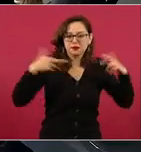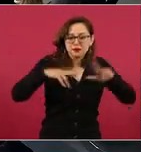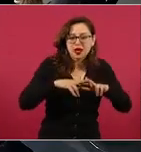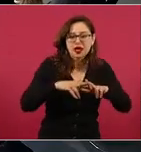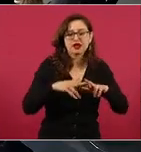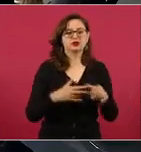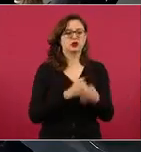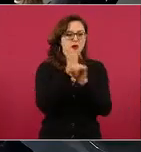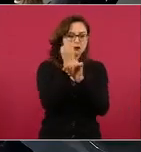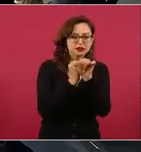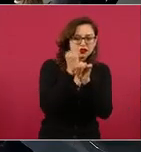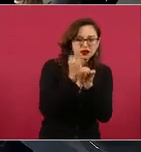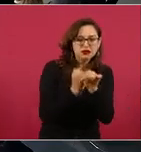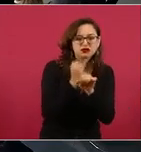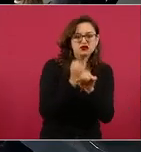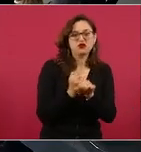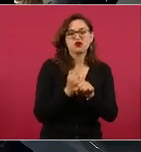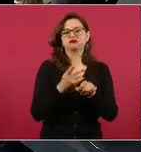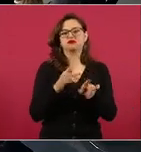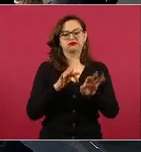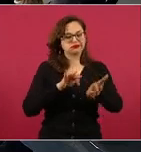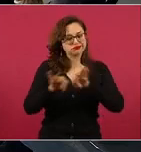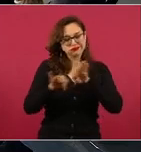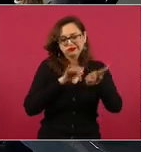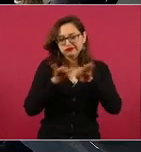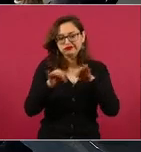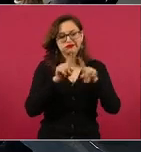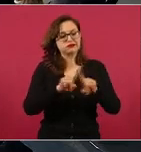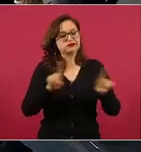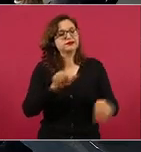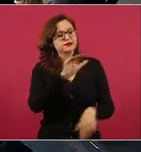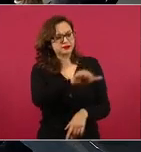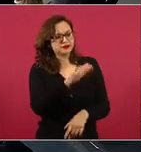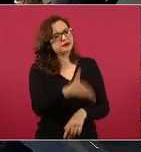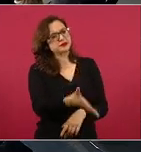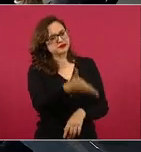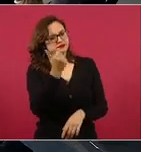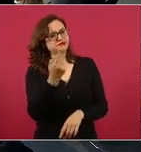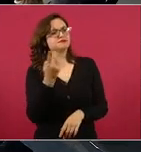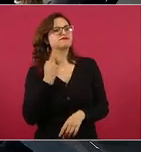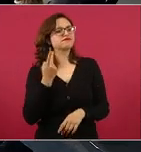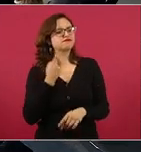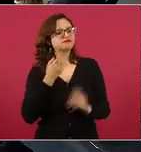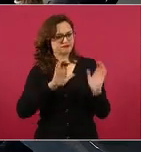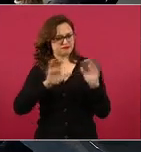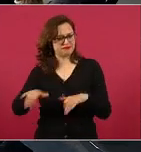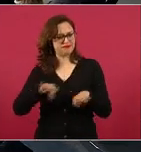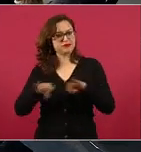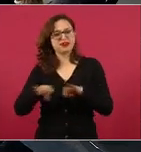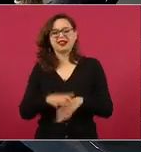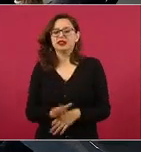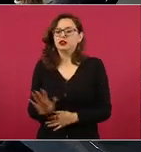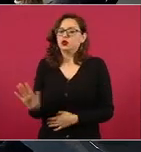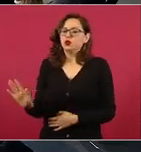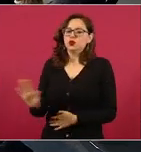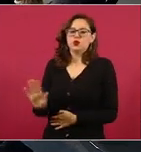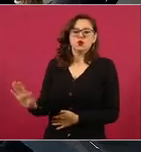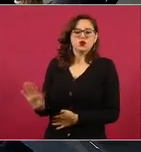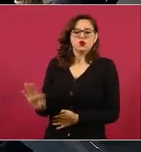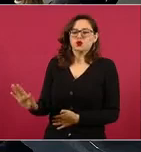oficio. Y los invito, ayúdanos aquí. No, yo voy a ayudar